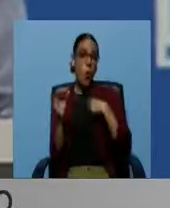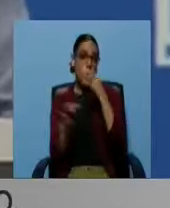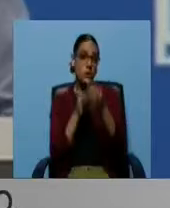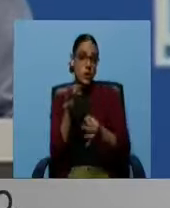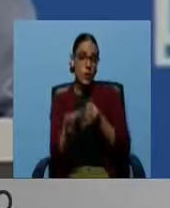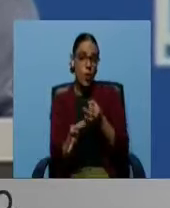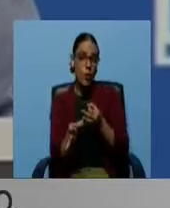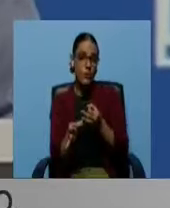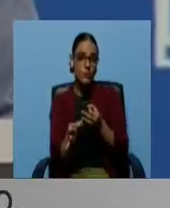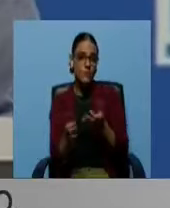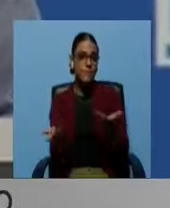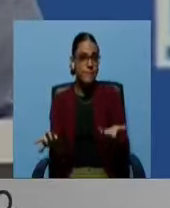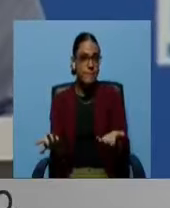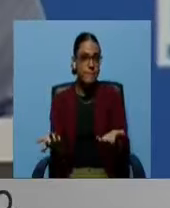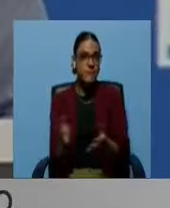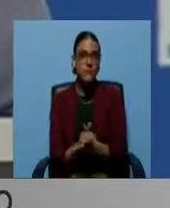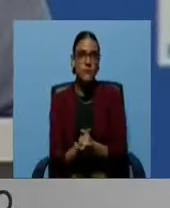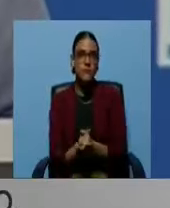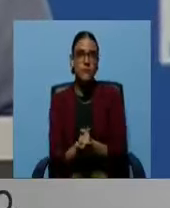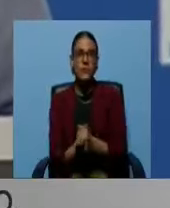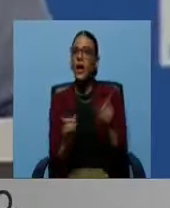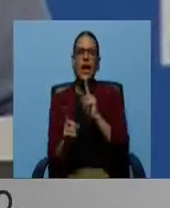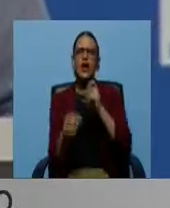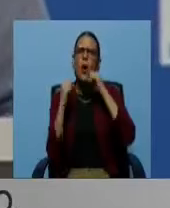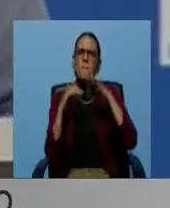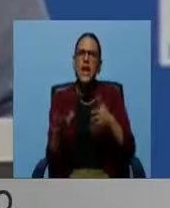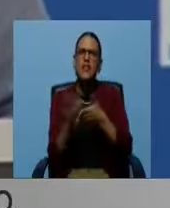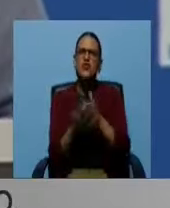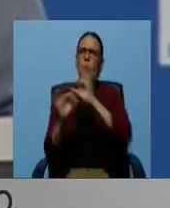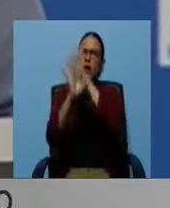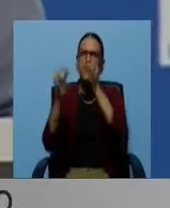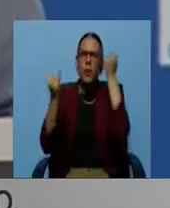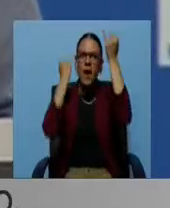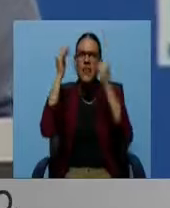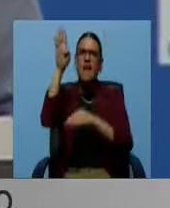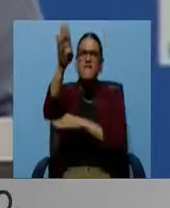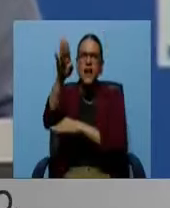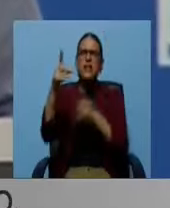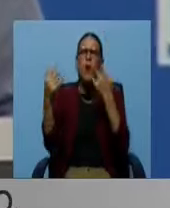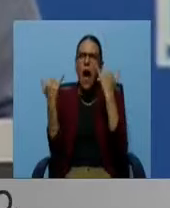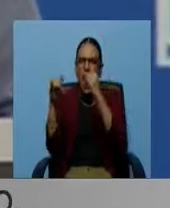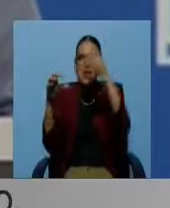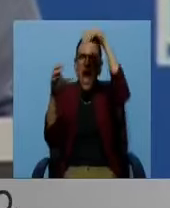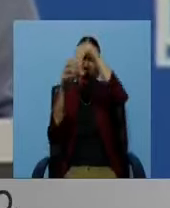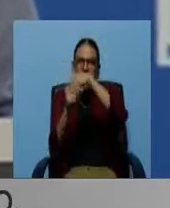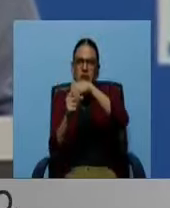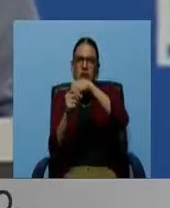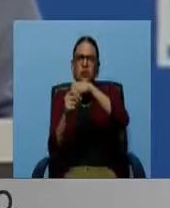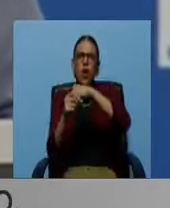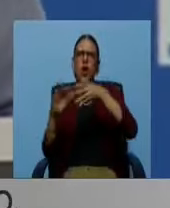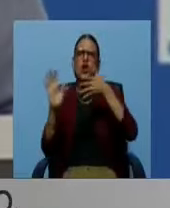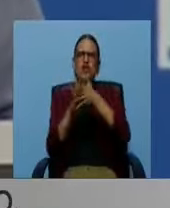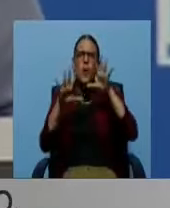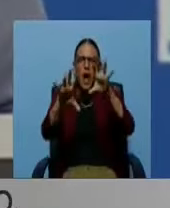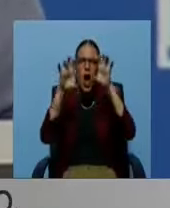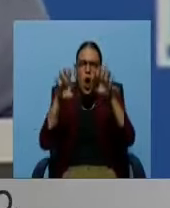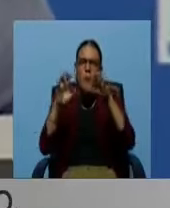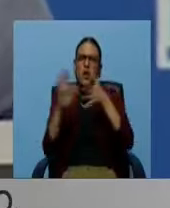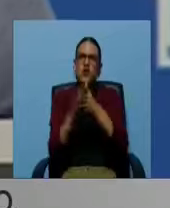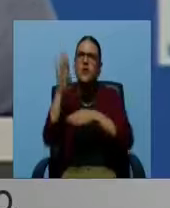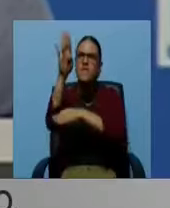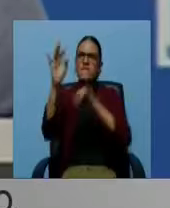si hay algo que no ha perdido ese fascismo y quizás sea el núcleo de la comprensión de ese